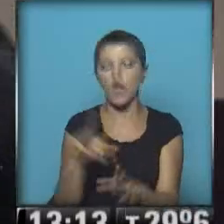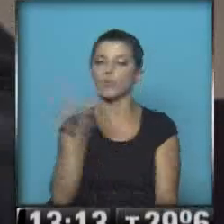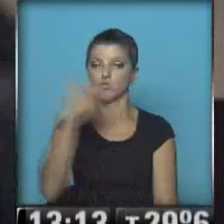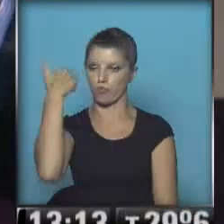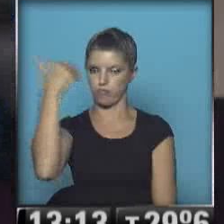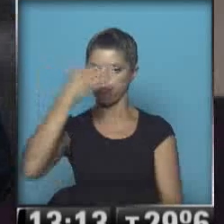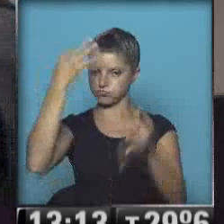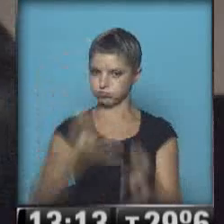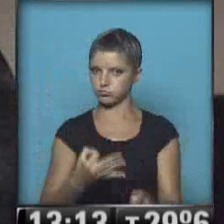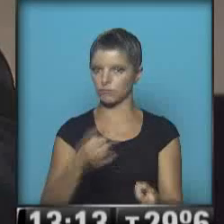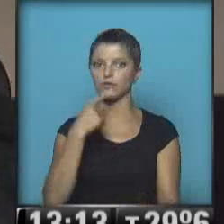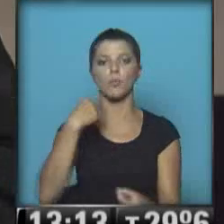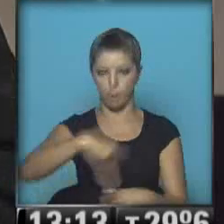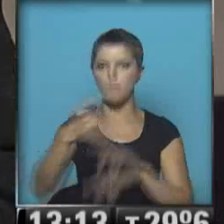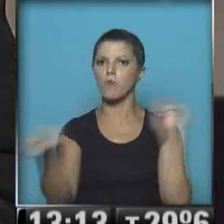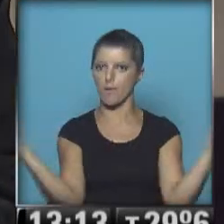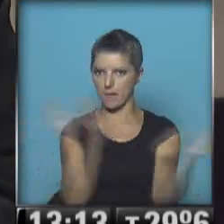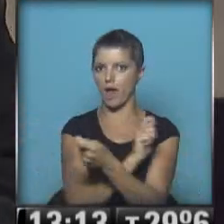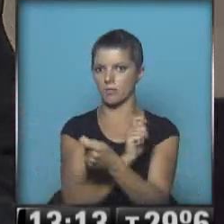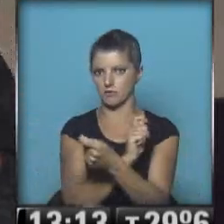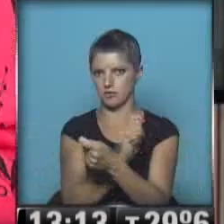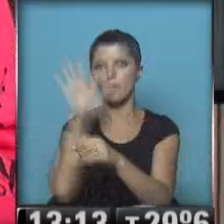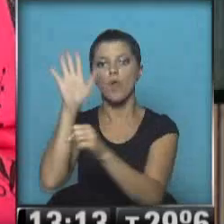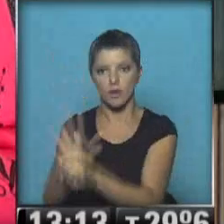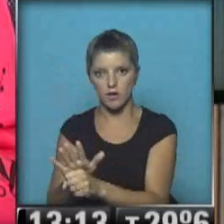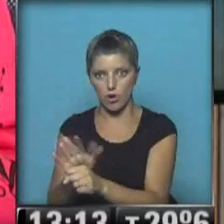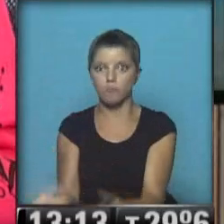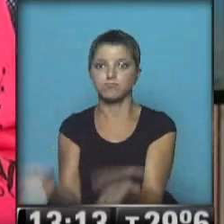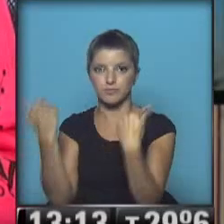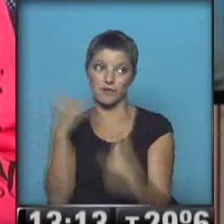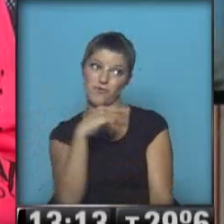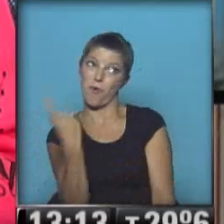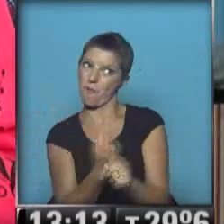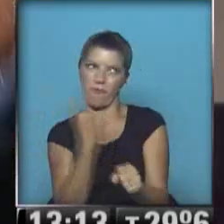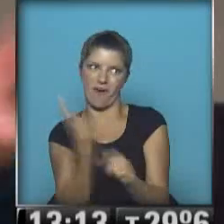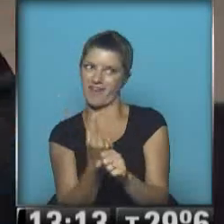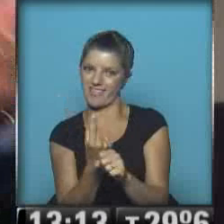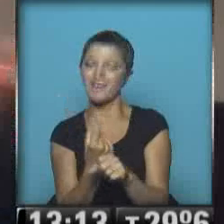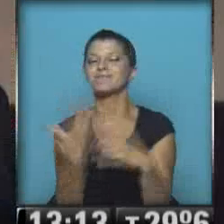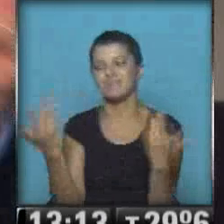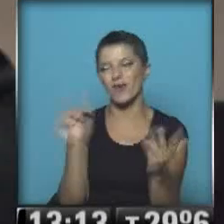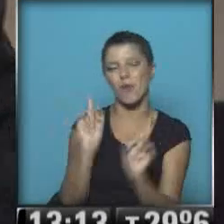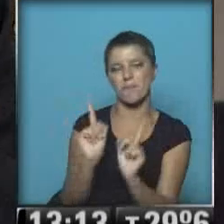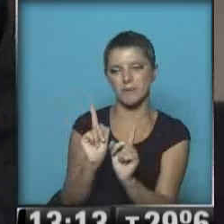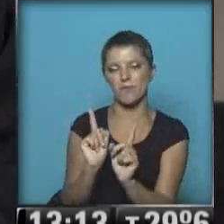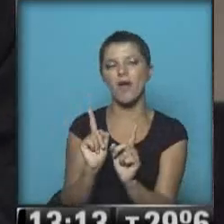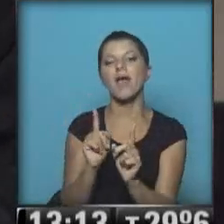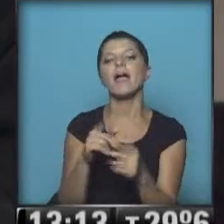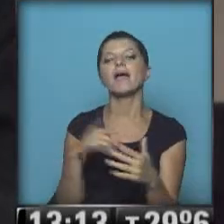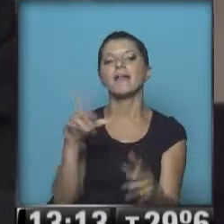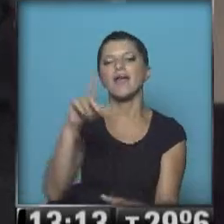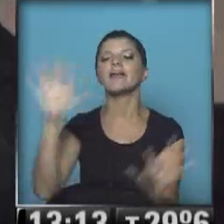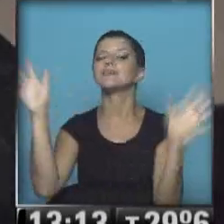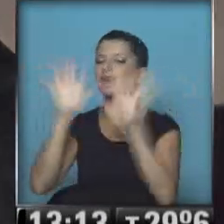duro de decir Bueno hay que cambiar el bloqueo no está condones lo mismo que claro lo mismo que el saludo que hizo Alan gross